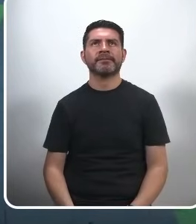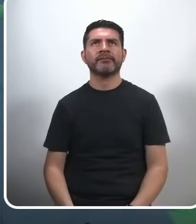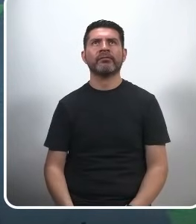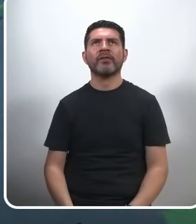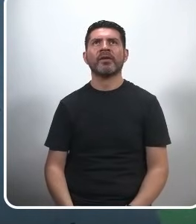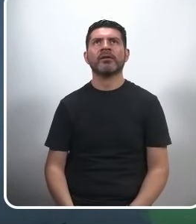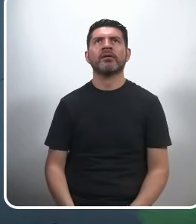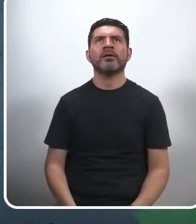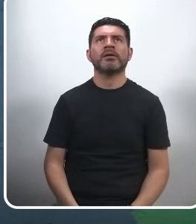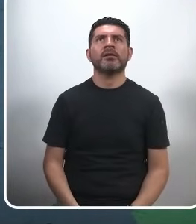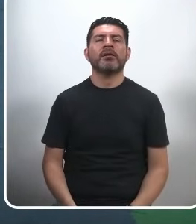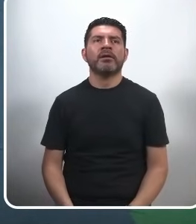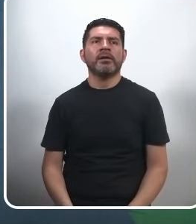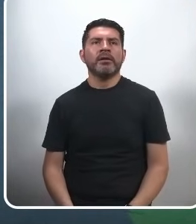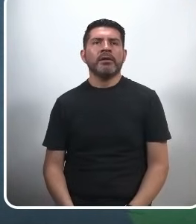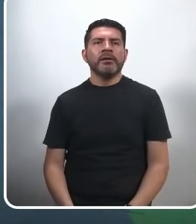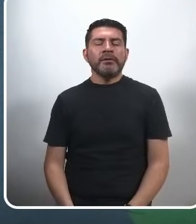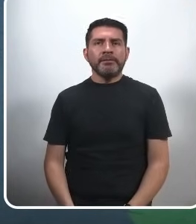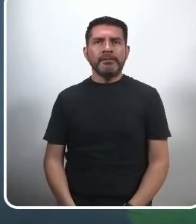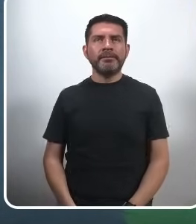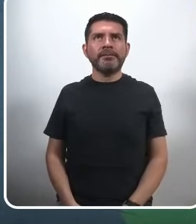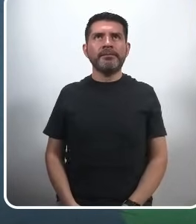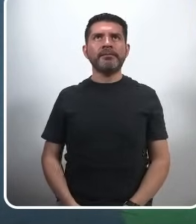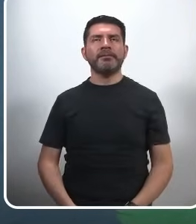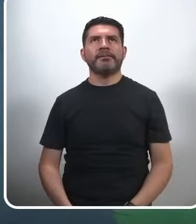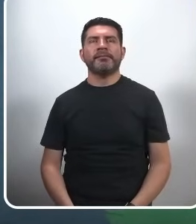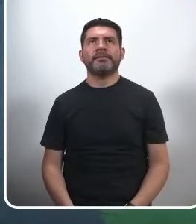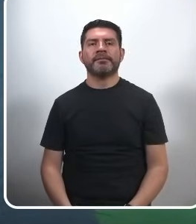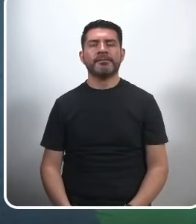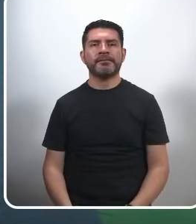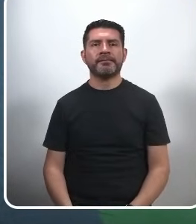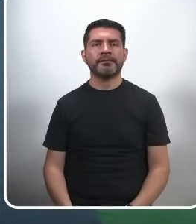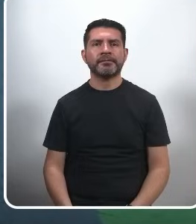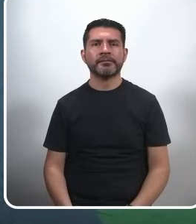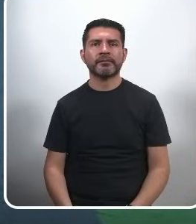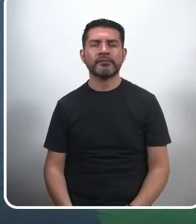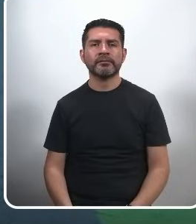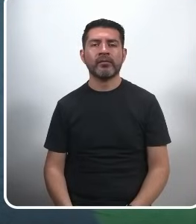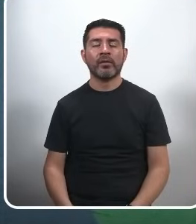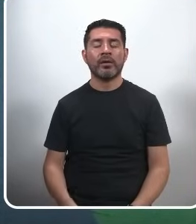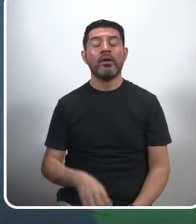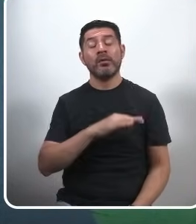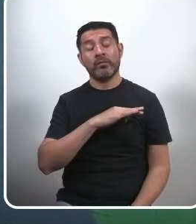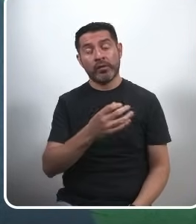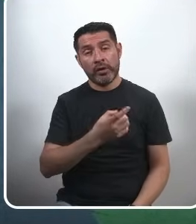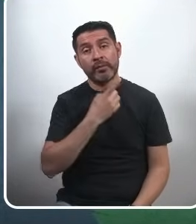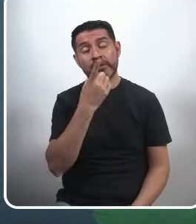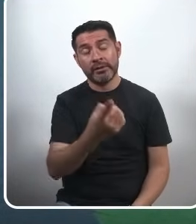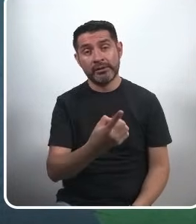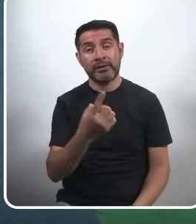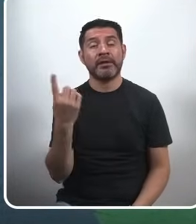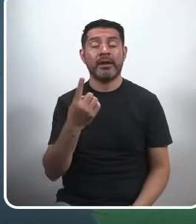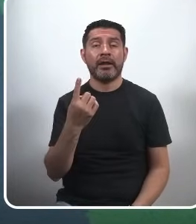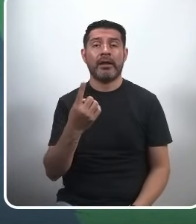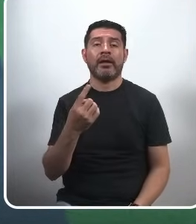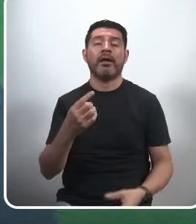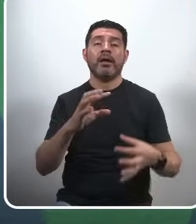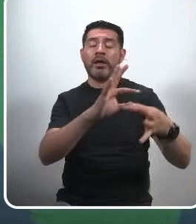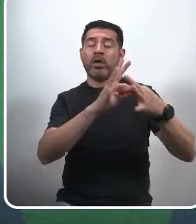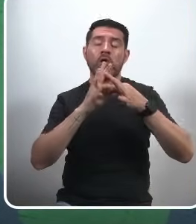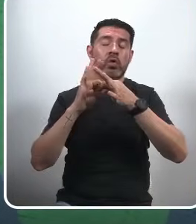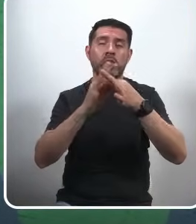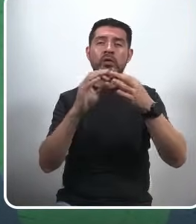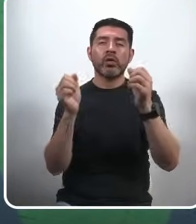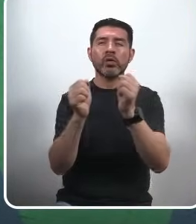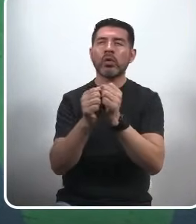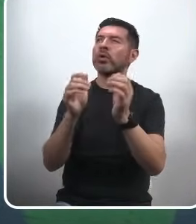impactar positivamente tus relaciones. Podríamos decirlo así, que la armonía con Jesús